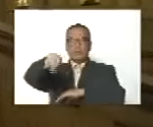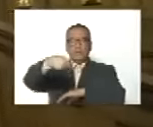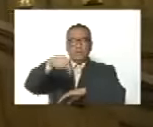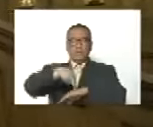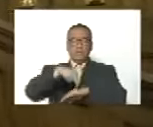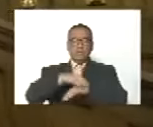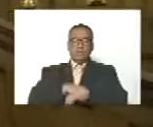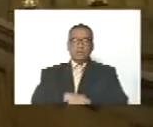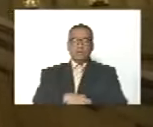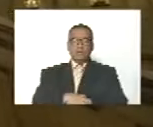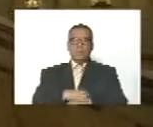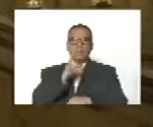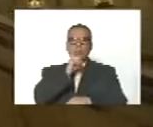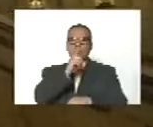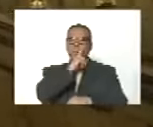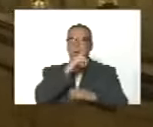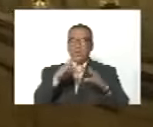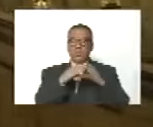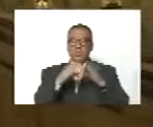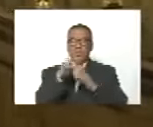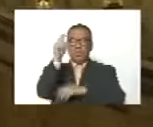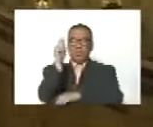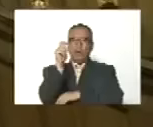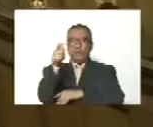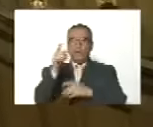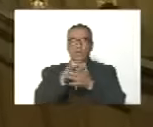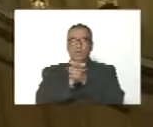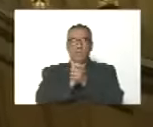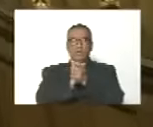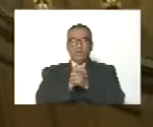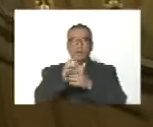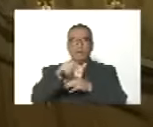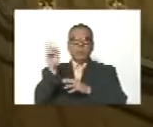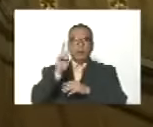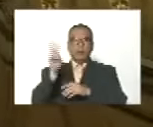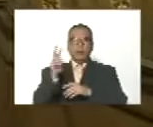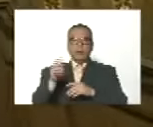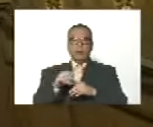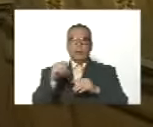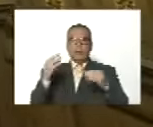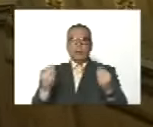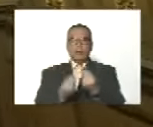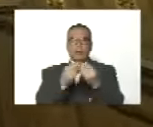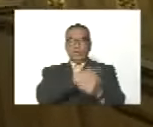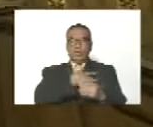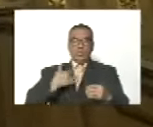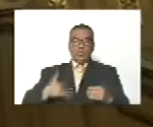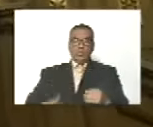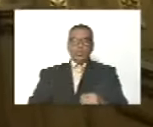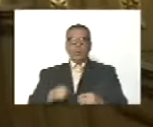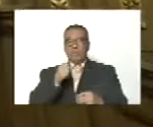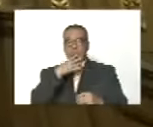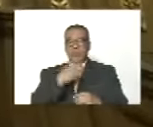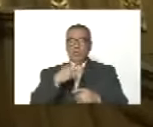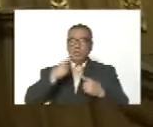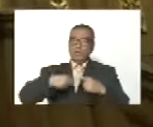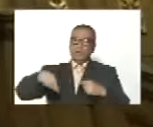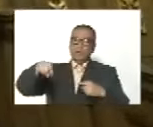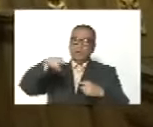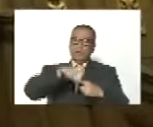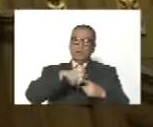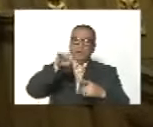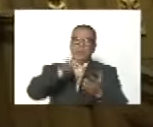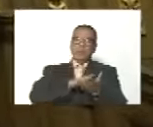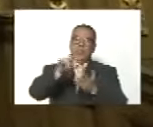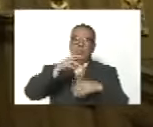Nacional, en nombre del Grupo Parlamentario de Amistad Venezuela con China, la extraordinaria gira